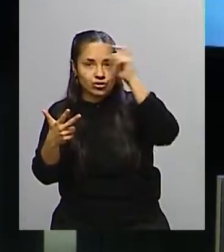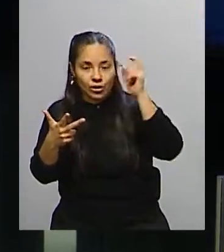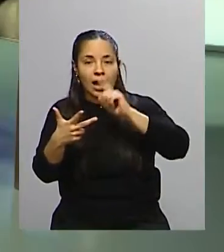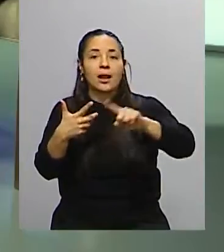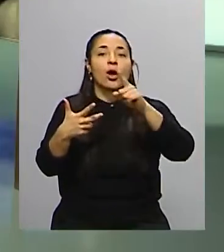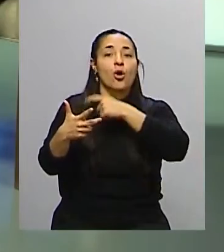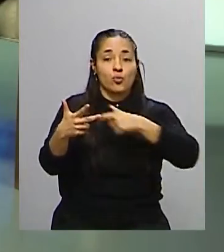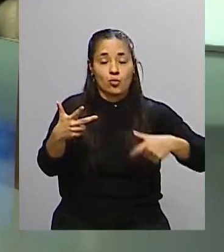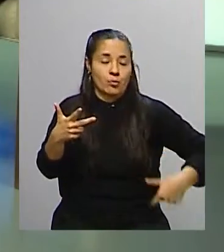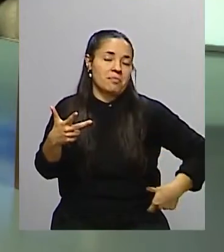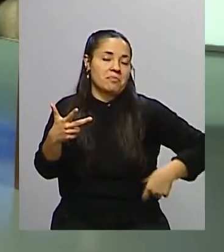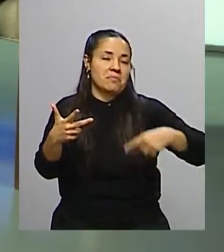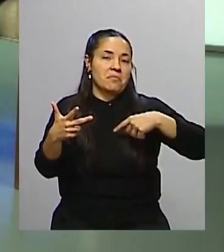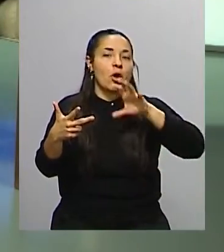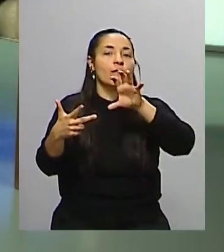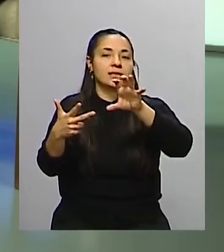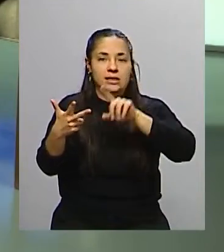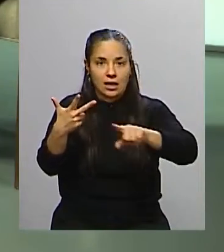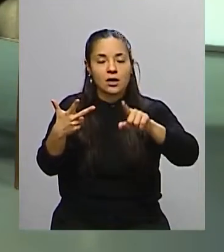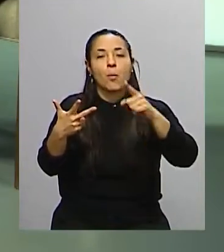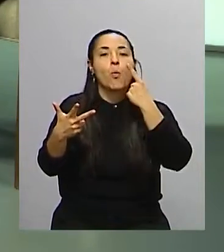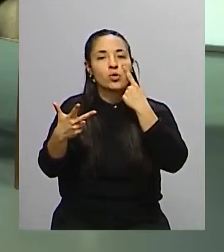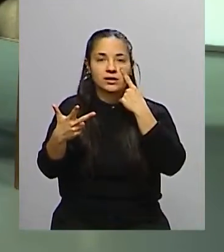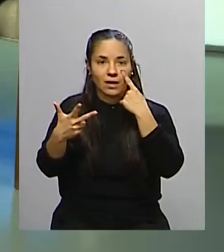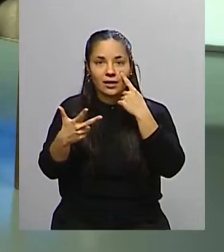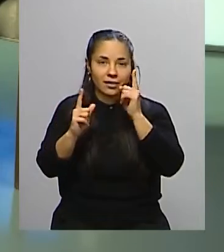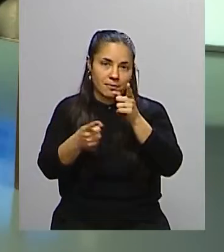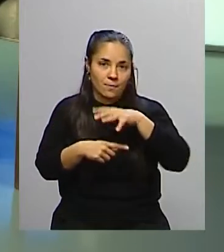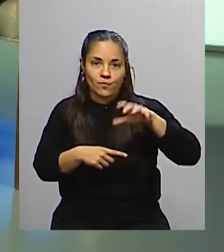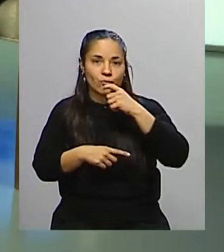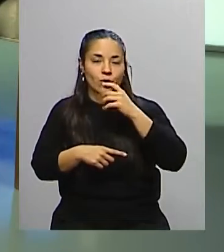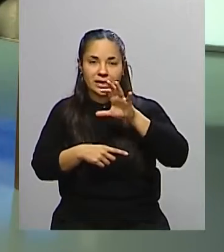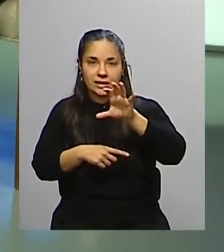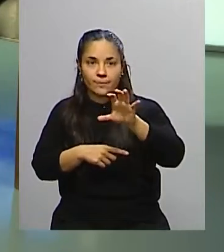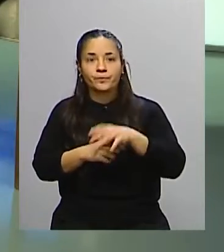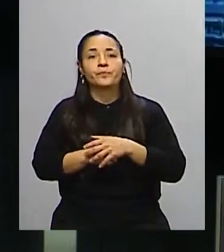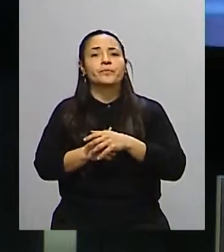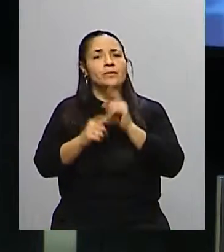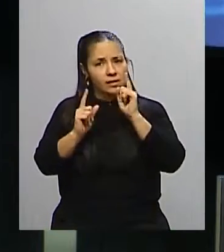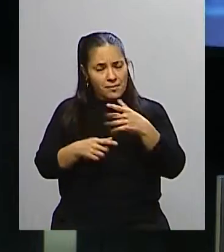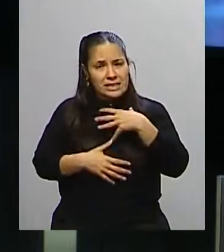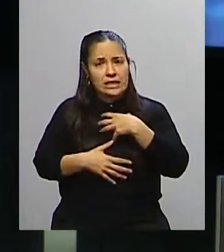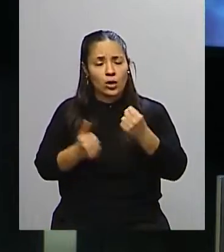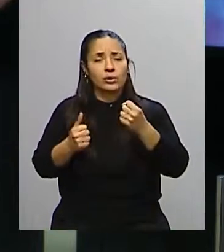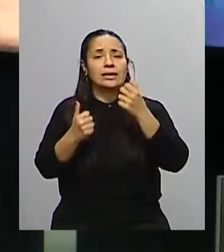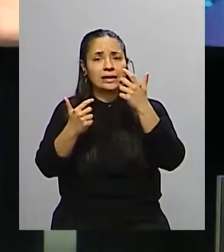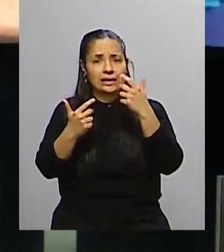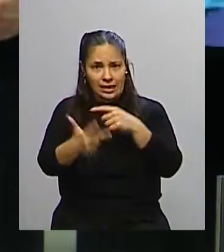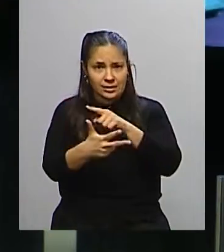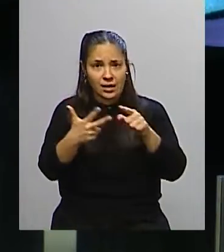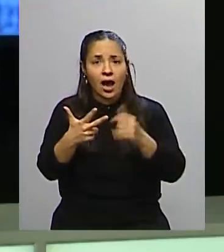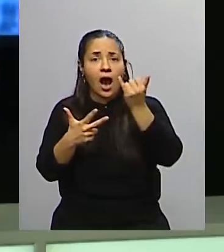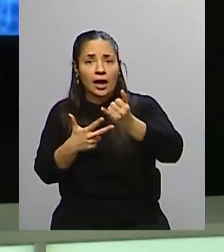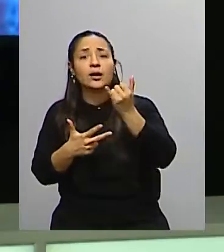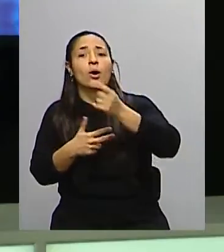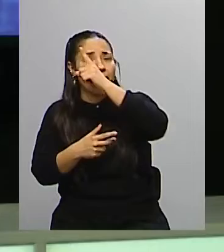en la provincia de Mendoza, territorialmente. Y a su vez tenemos 3 niveles de salud. Tenemos hospitales nacionales, el hospital